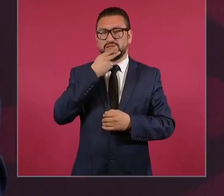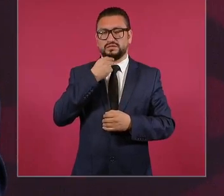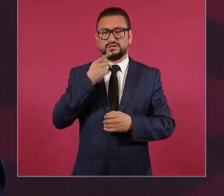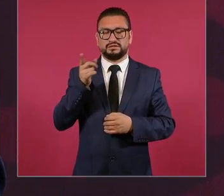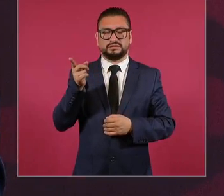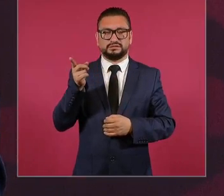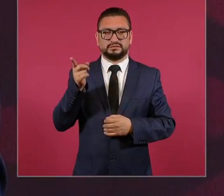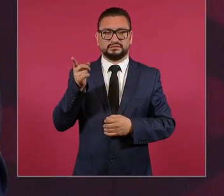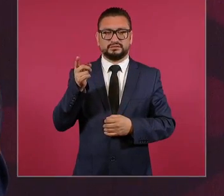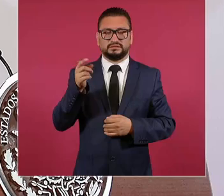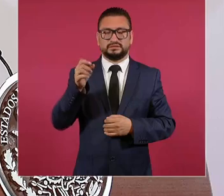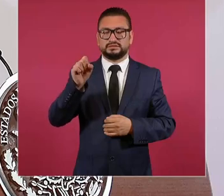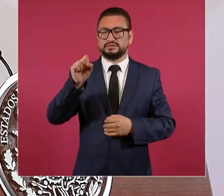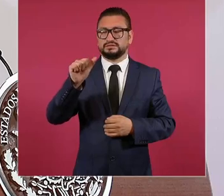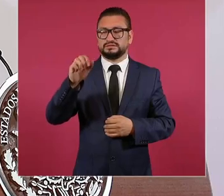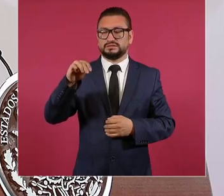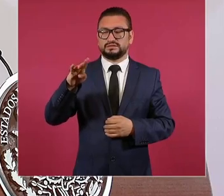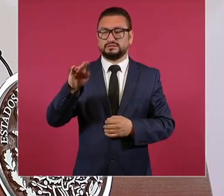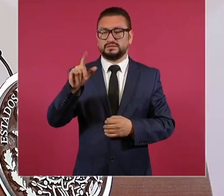Zambada